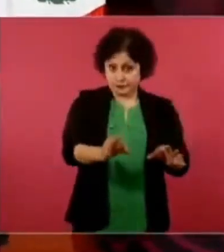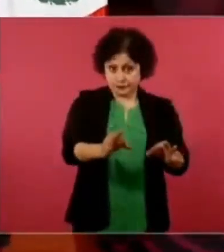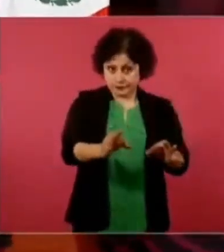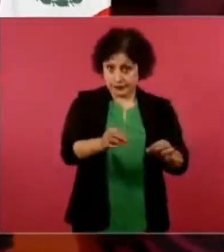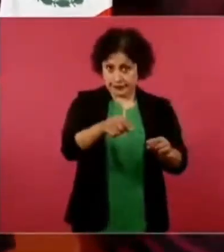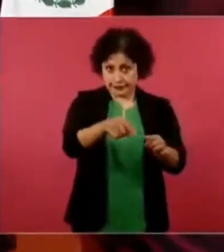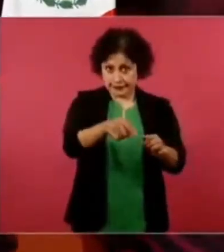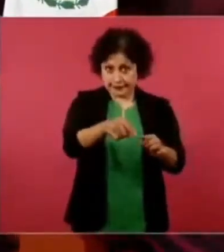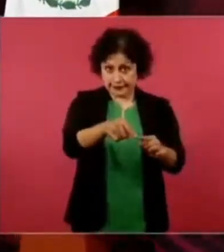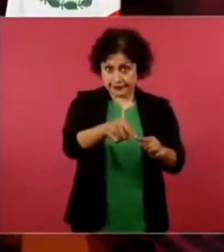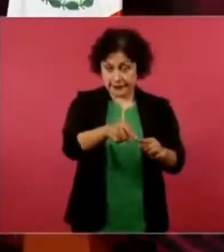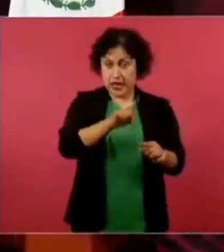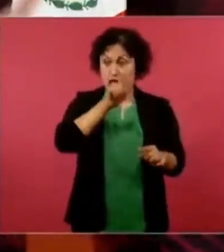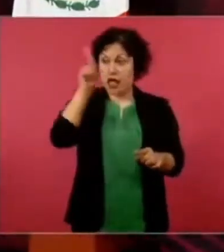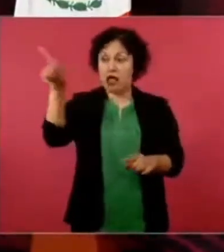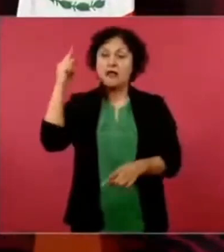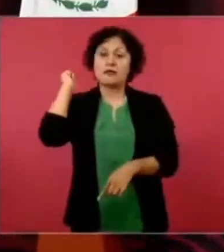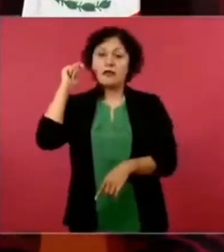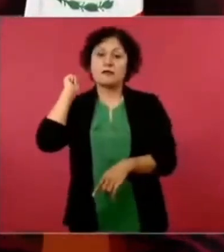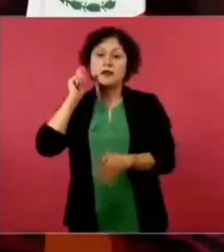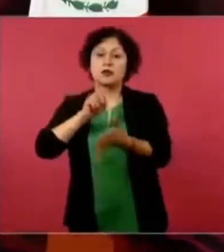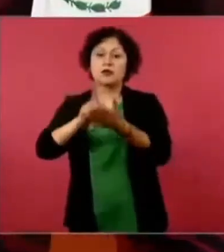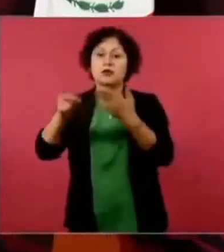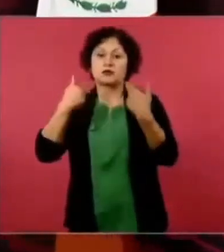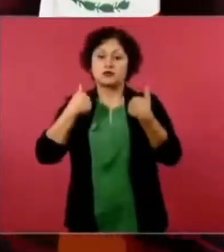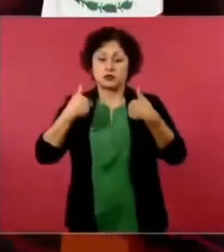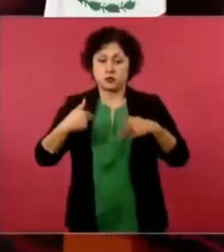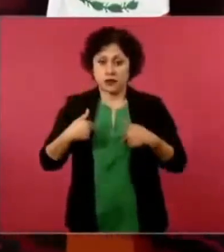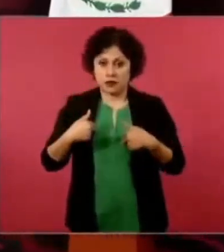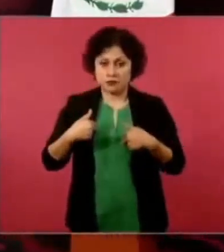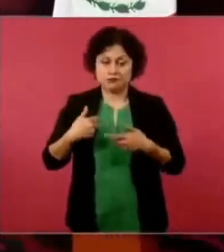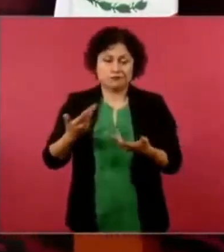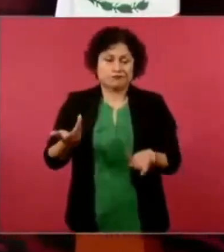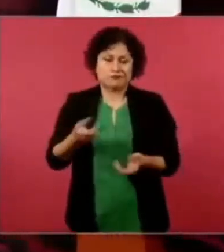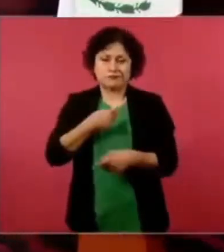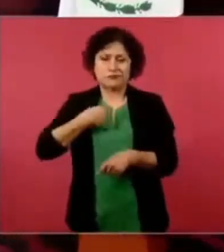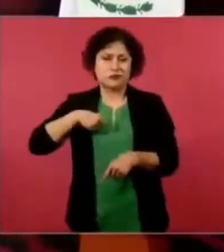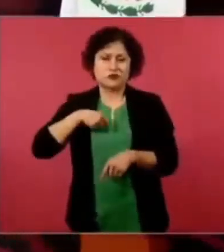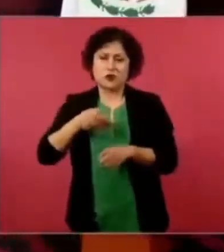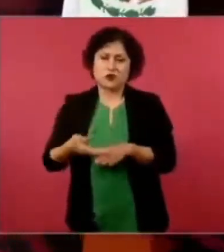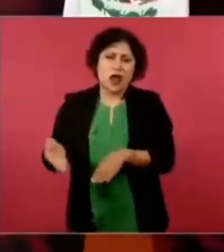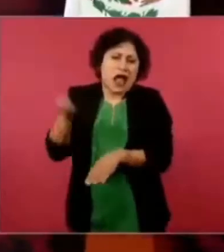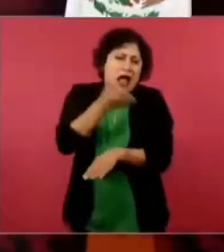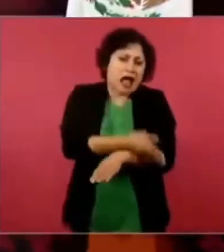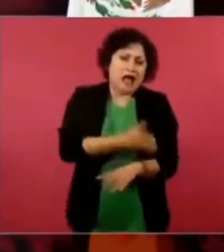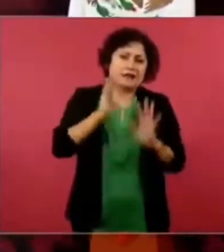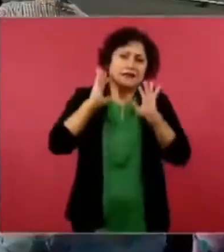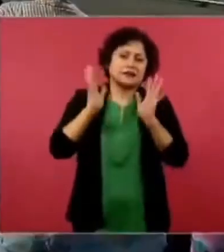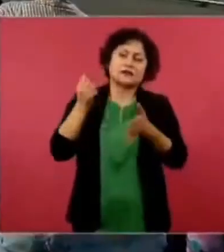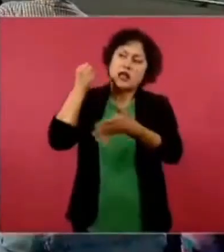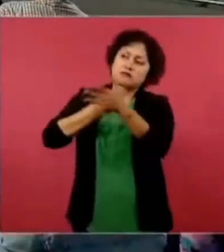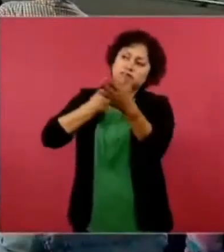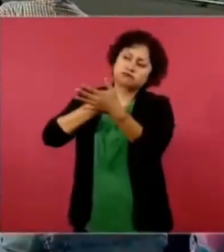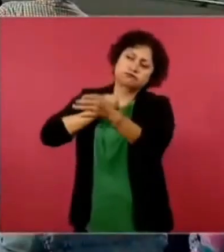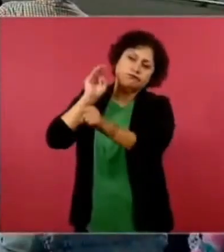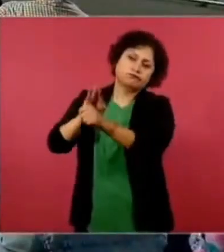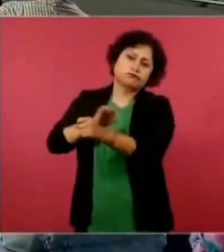humanos en Tabasco, nosotros ya defendíamos los derechos humanos. Me tocó casos, llevar casos.